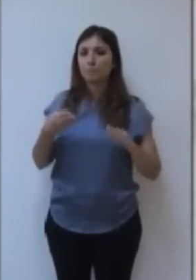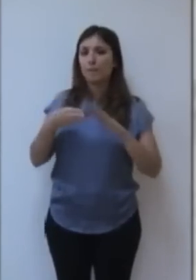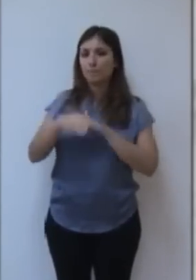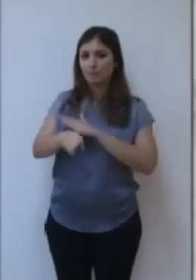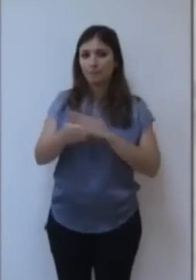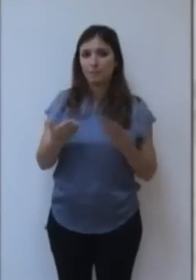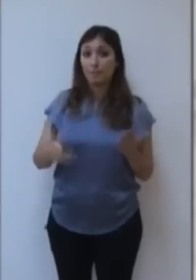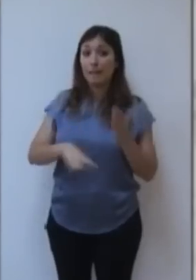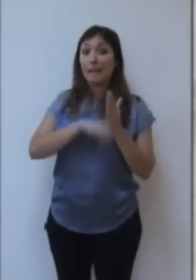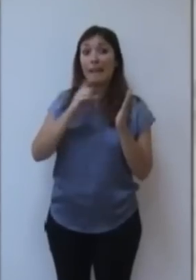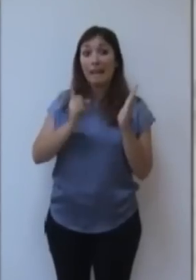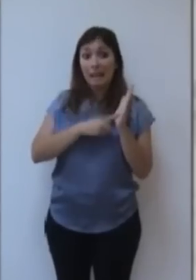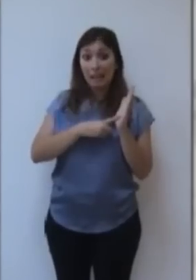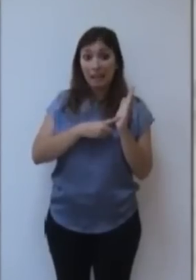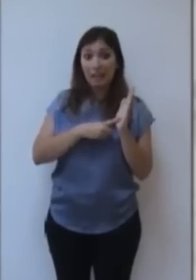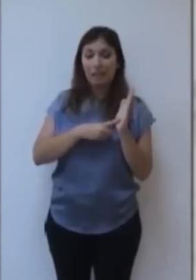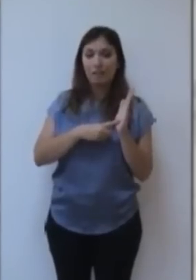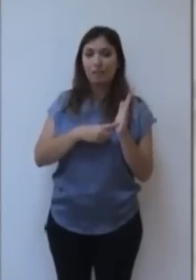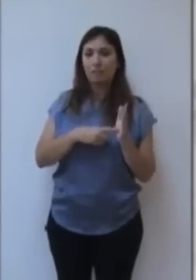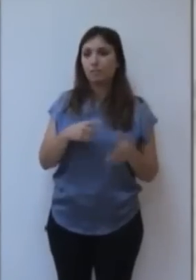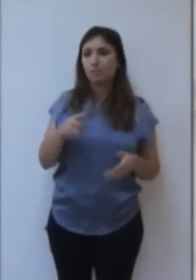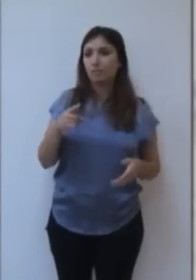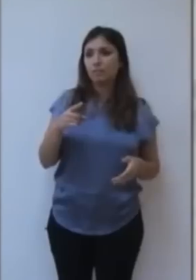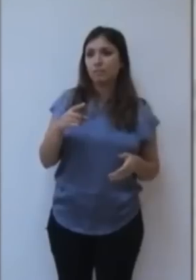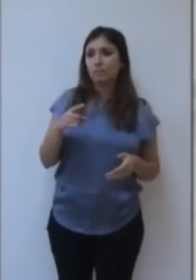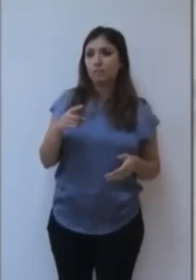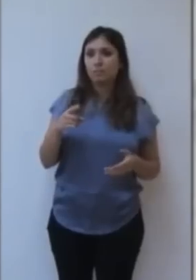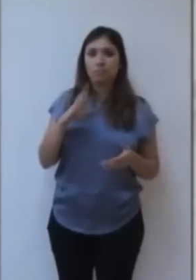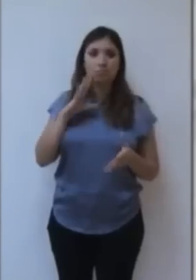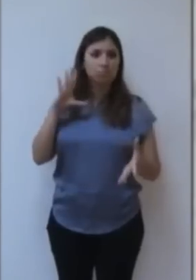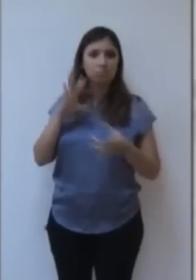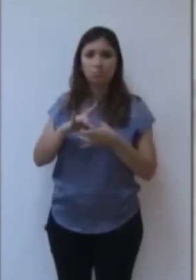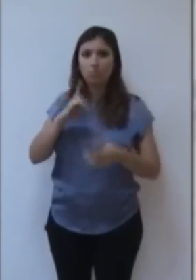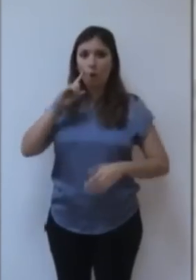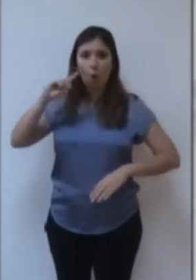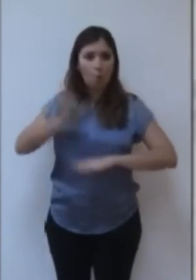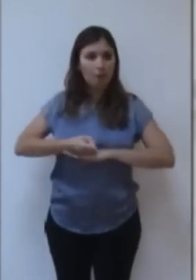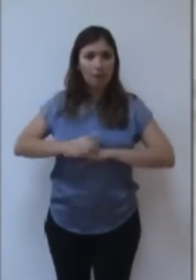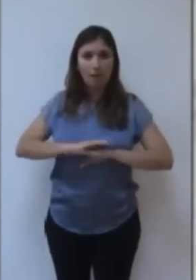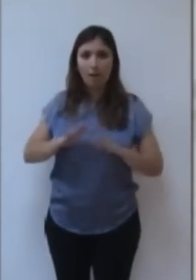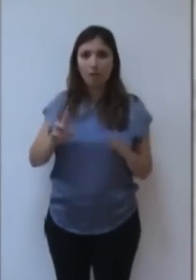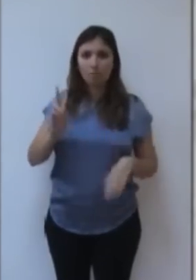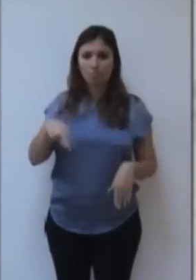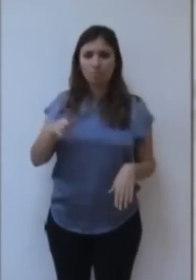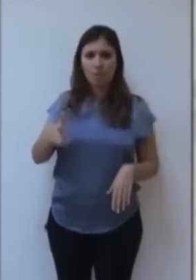accesible, porque la ley y la legislación así lo implica, lo obliga, y es un